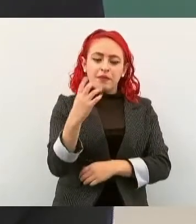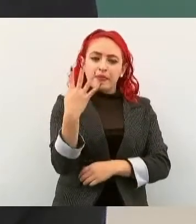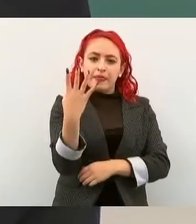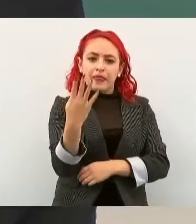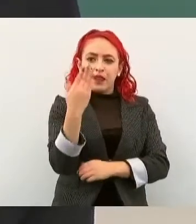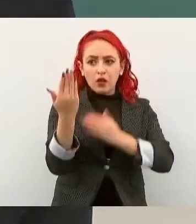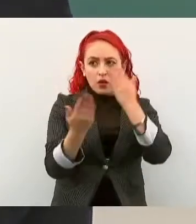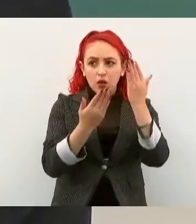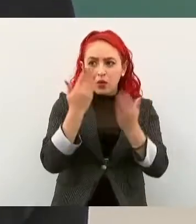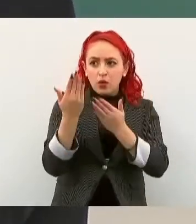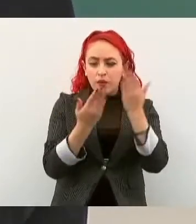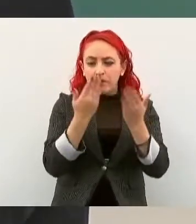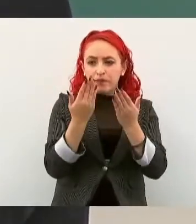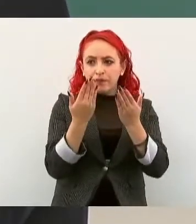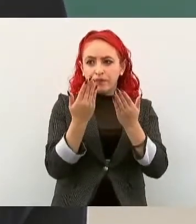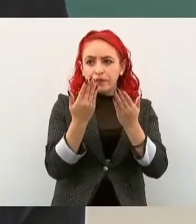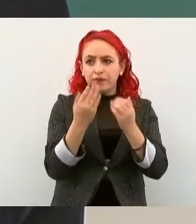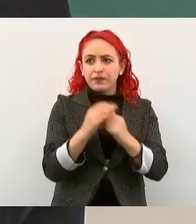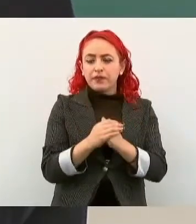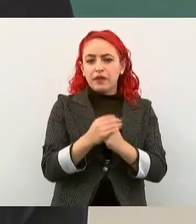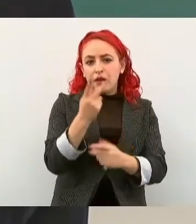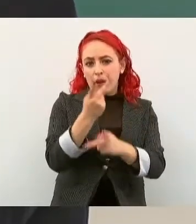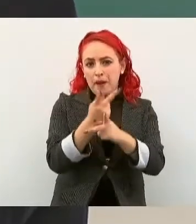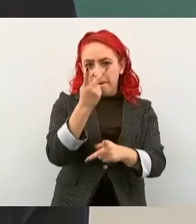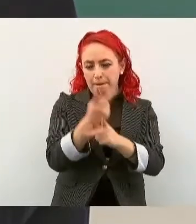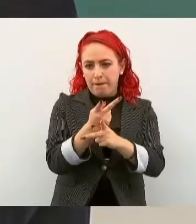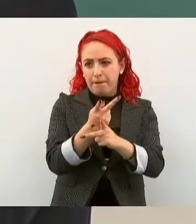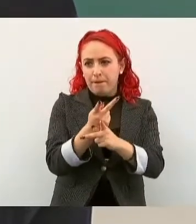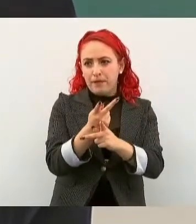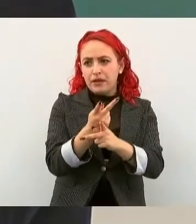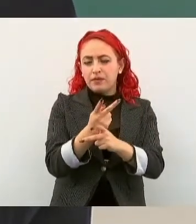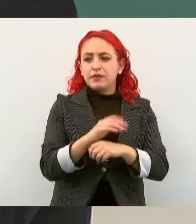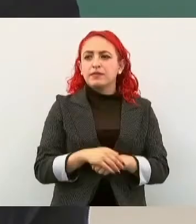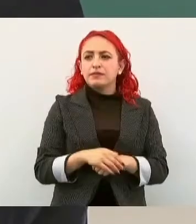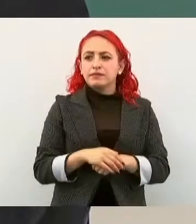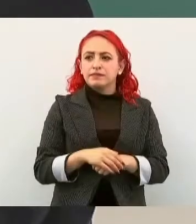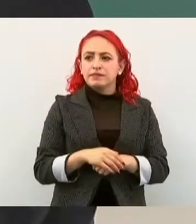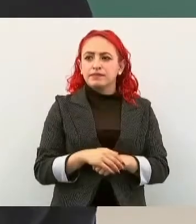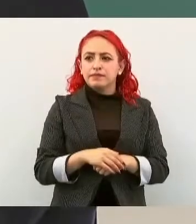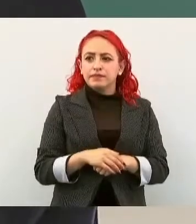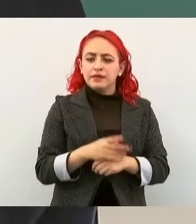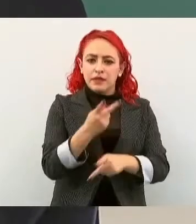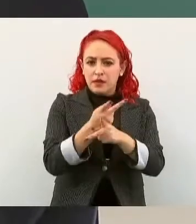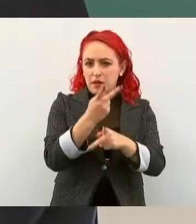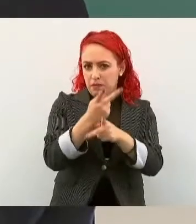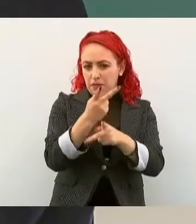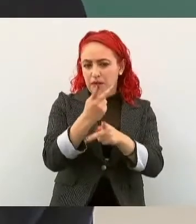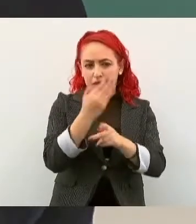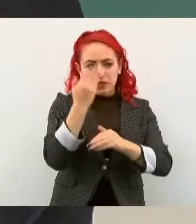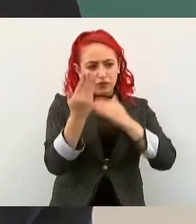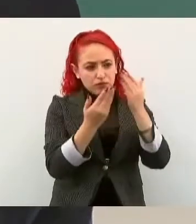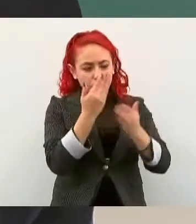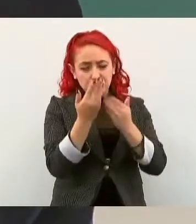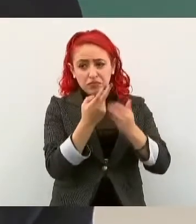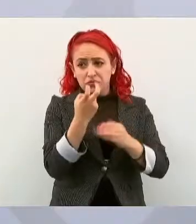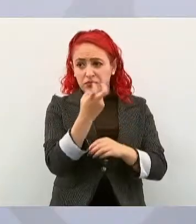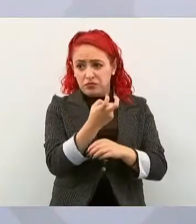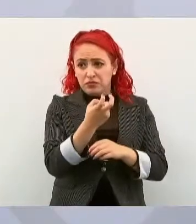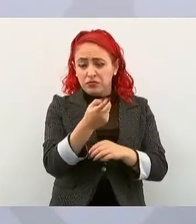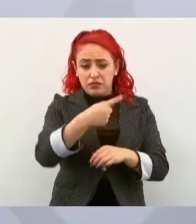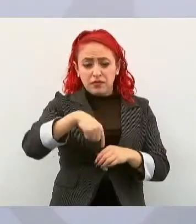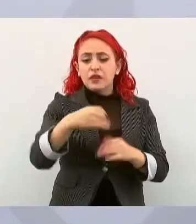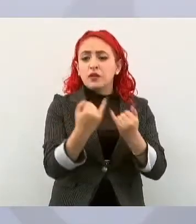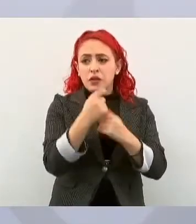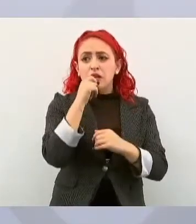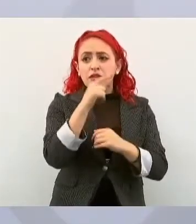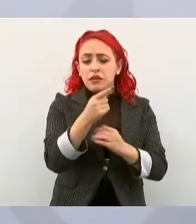128,534 estudiantes de nivel medio superior, lo que es la preparatoria, el bachillerato,